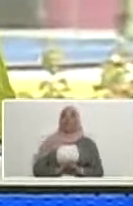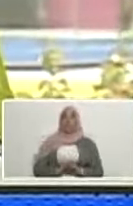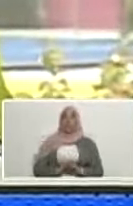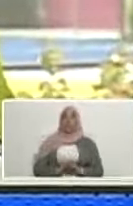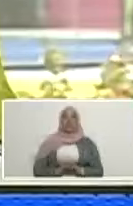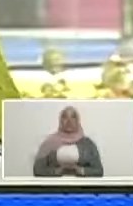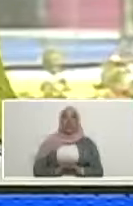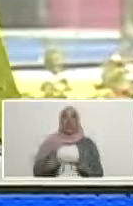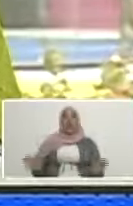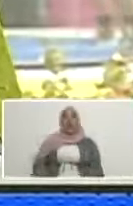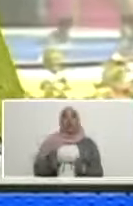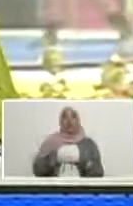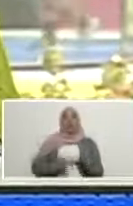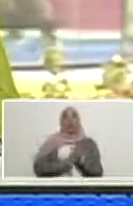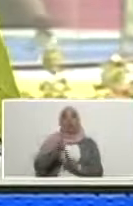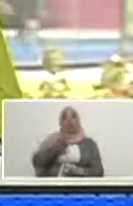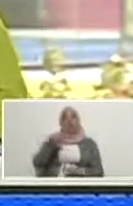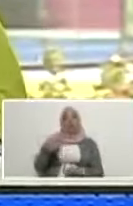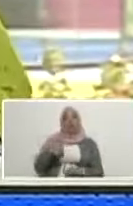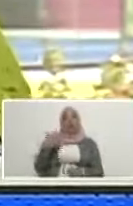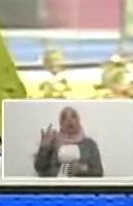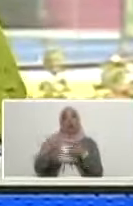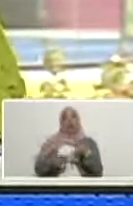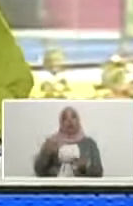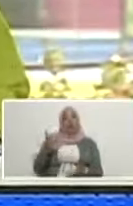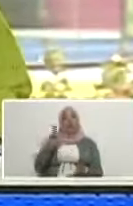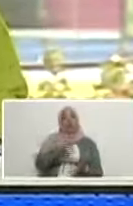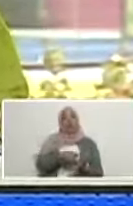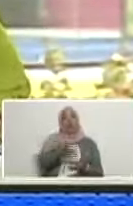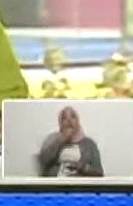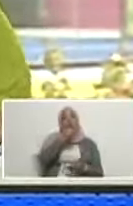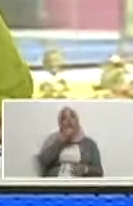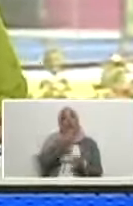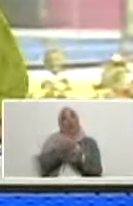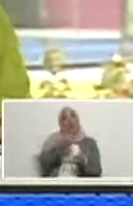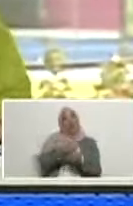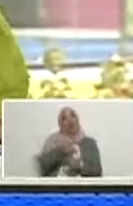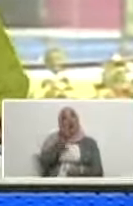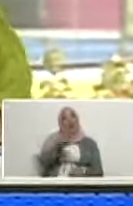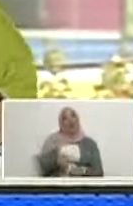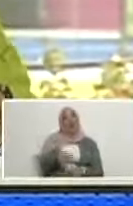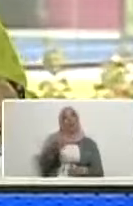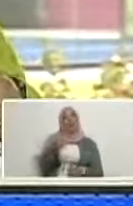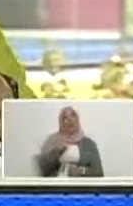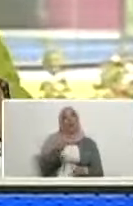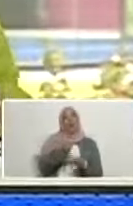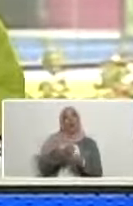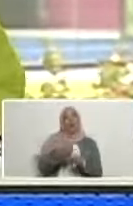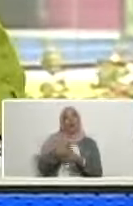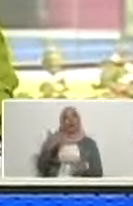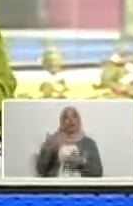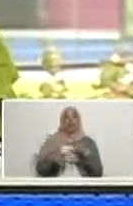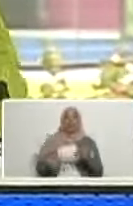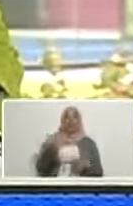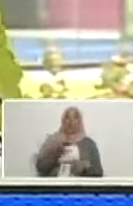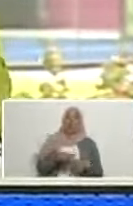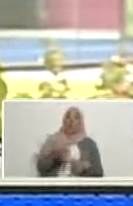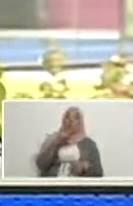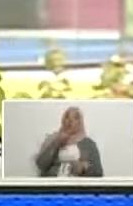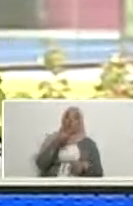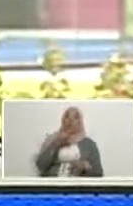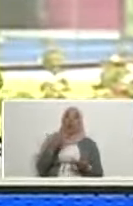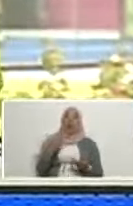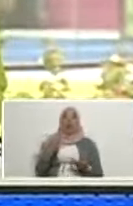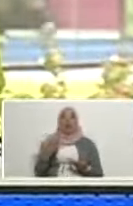para poder avanzar en esta y en otras obras más. Fíjense, es muy importante. Yo tengo